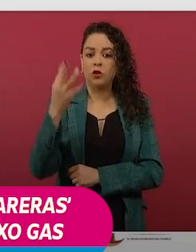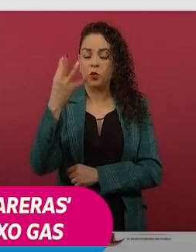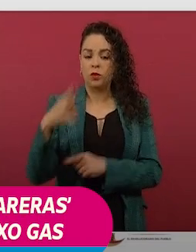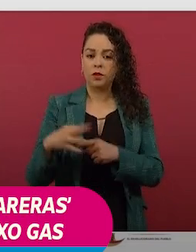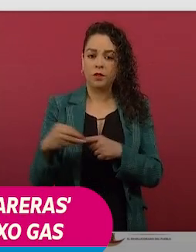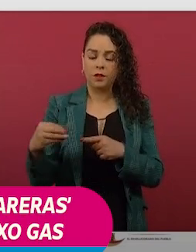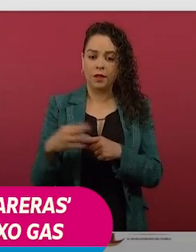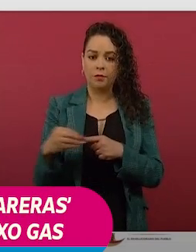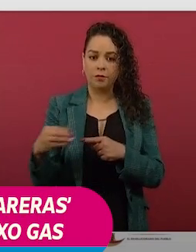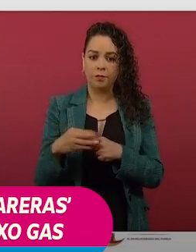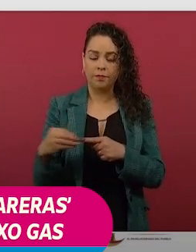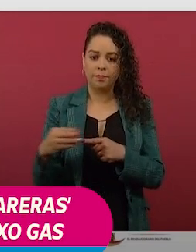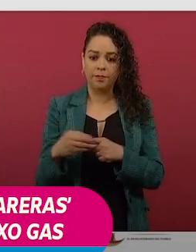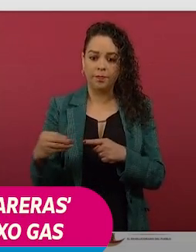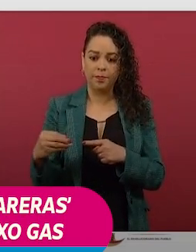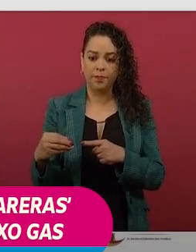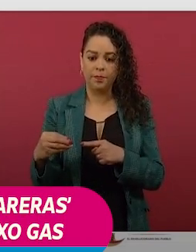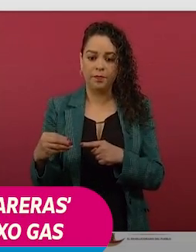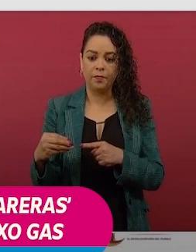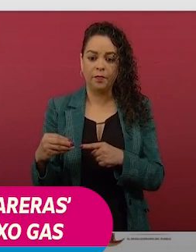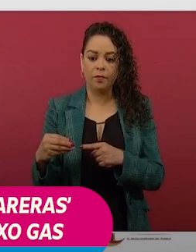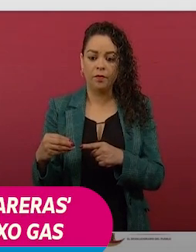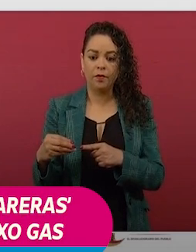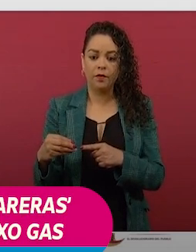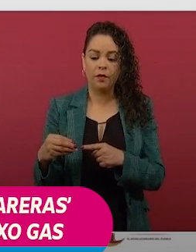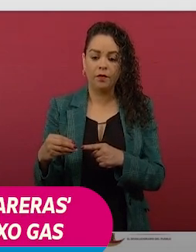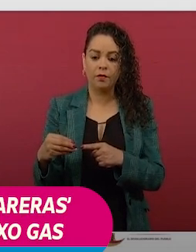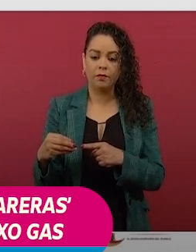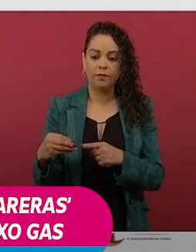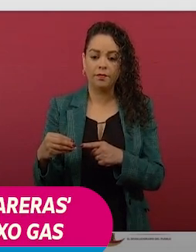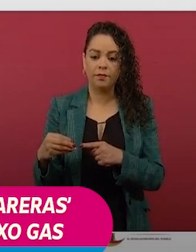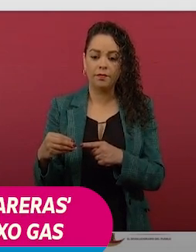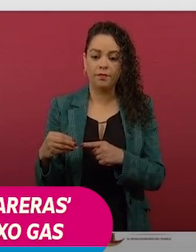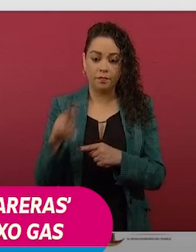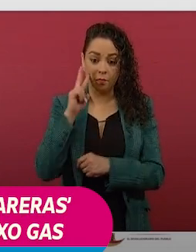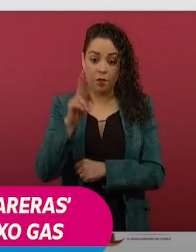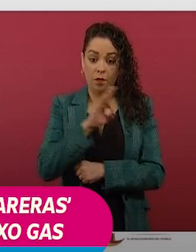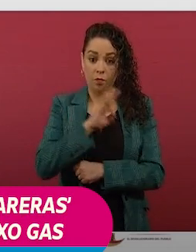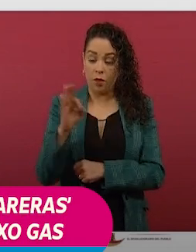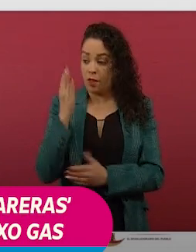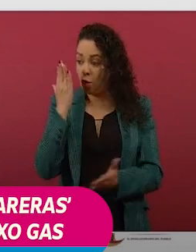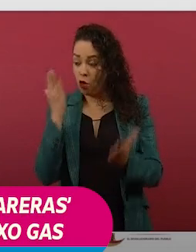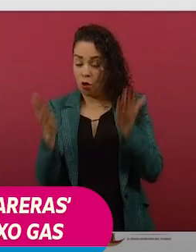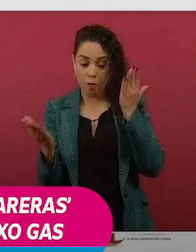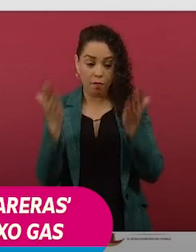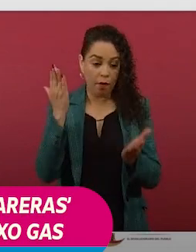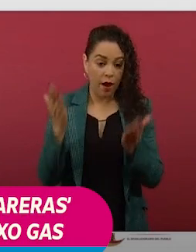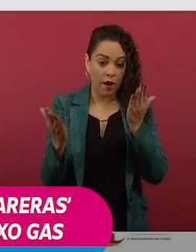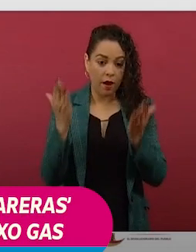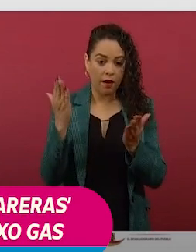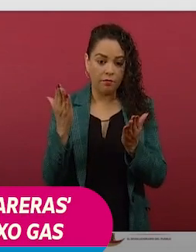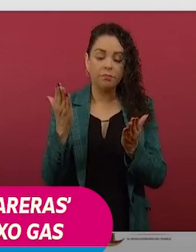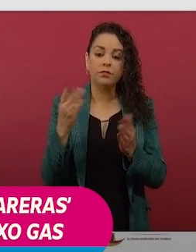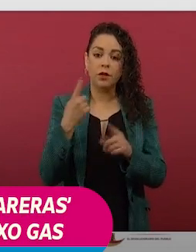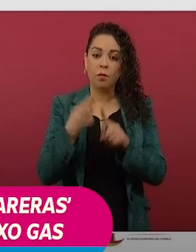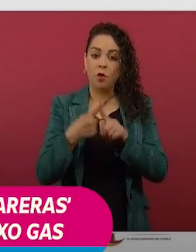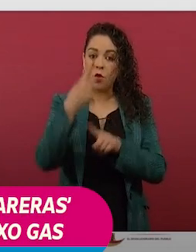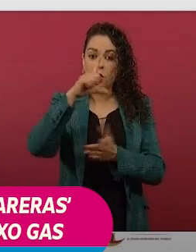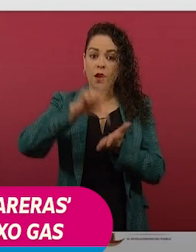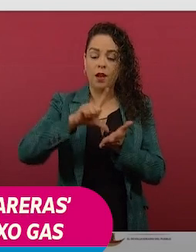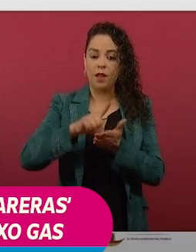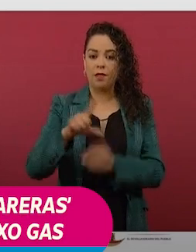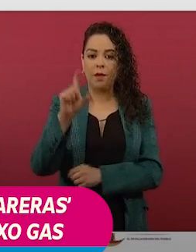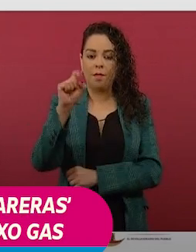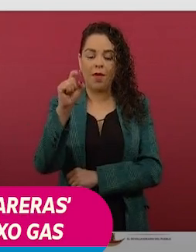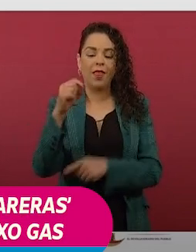84 centavos y el margen, compárenlo, 20 centavos por litro. En el caso de